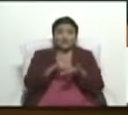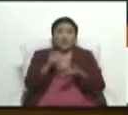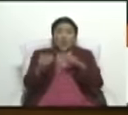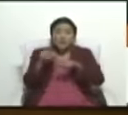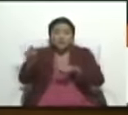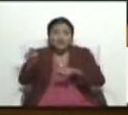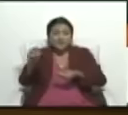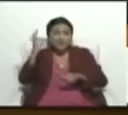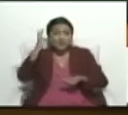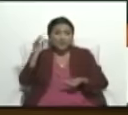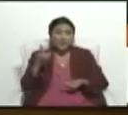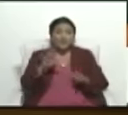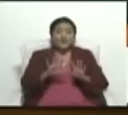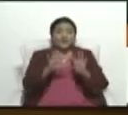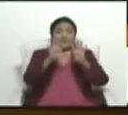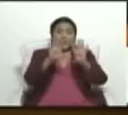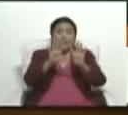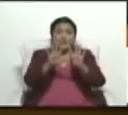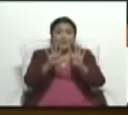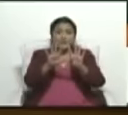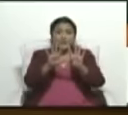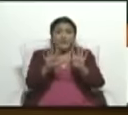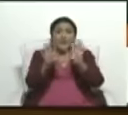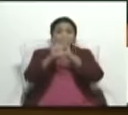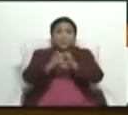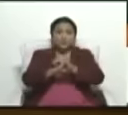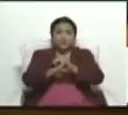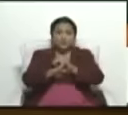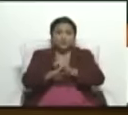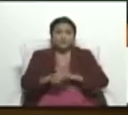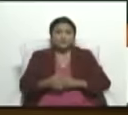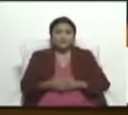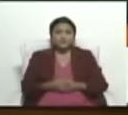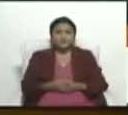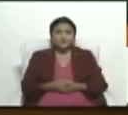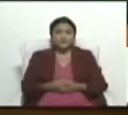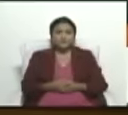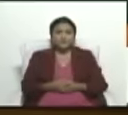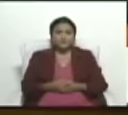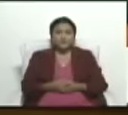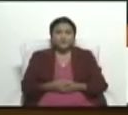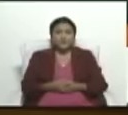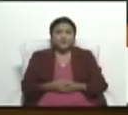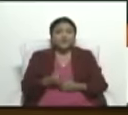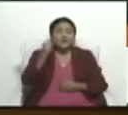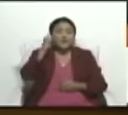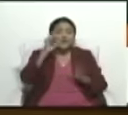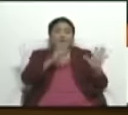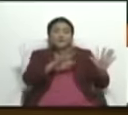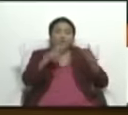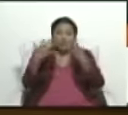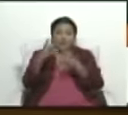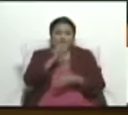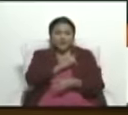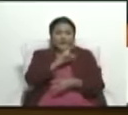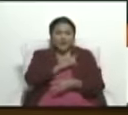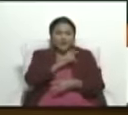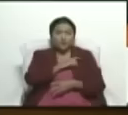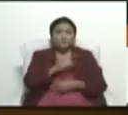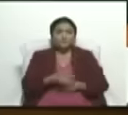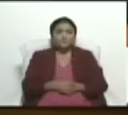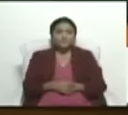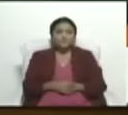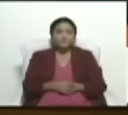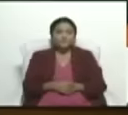ejecuta a las 9 de la noche del día 19 de enero. Yo quiero destacar el